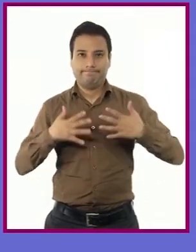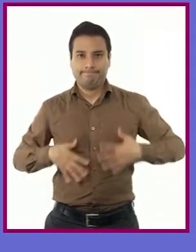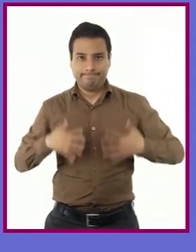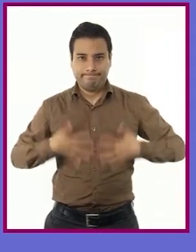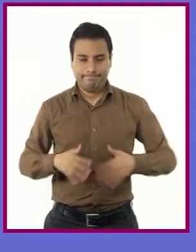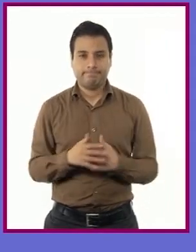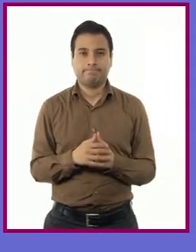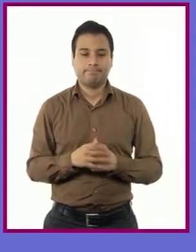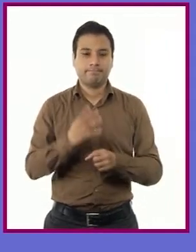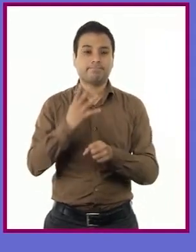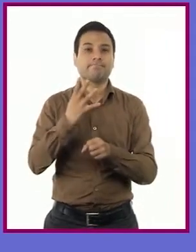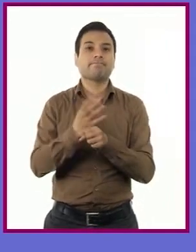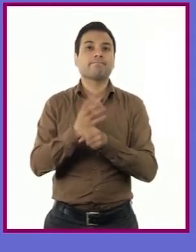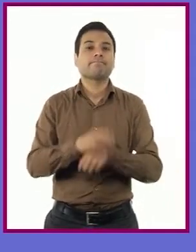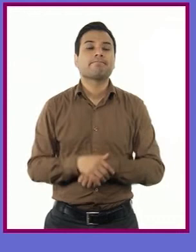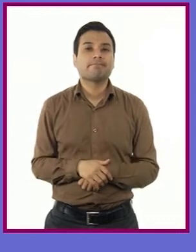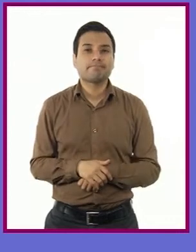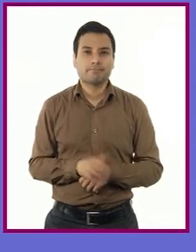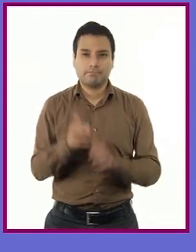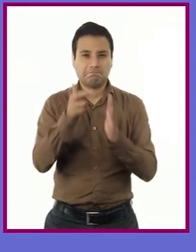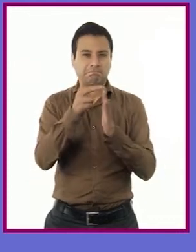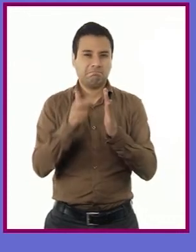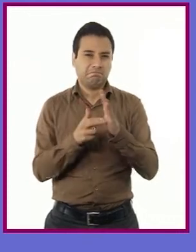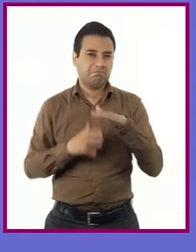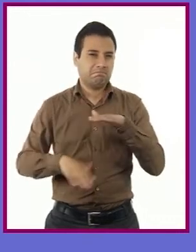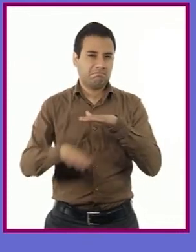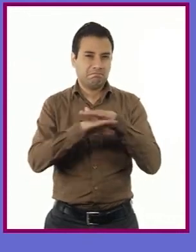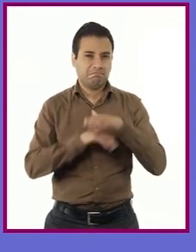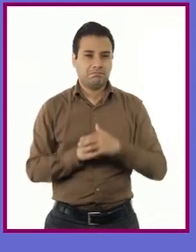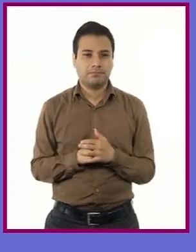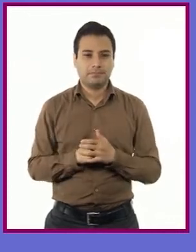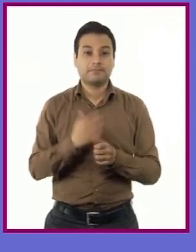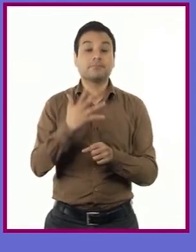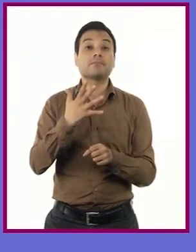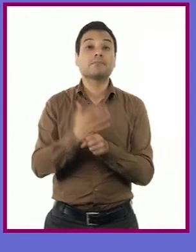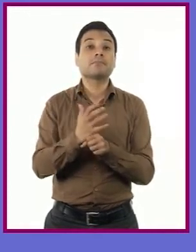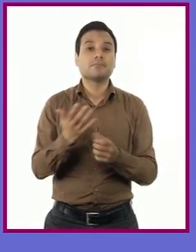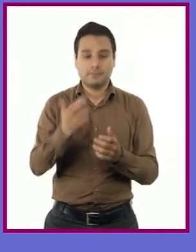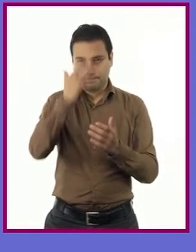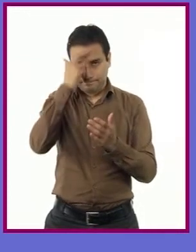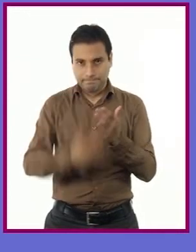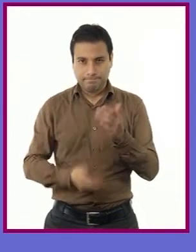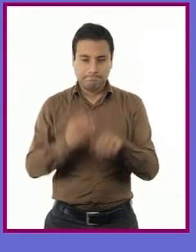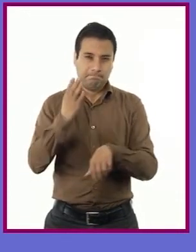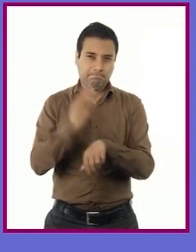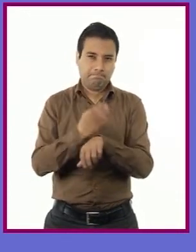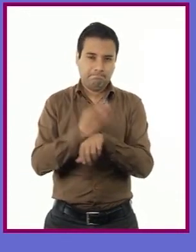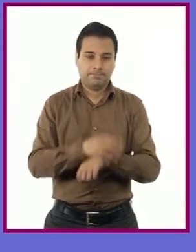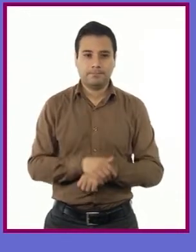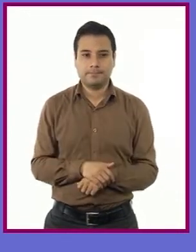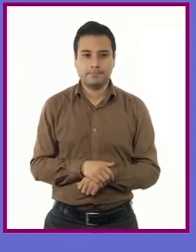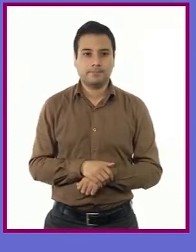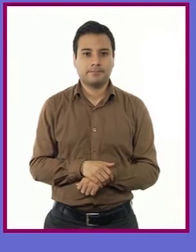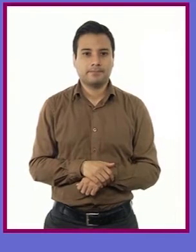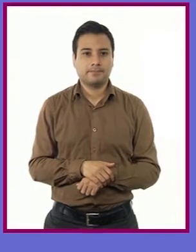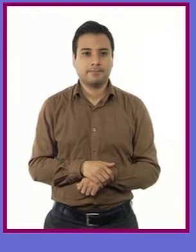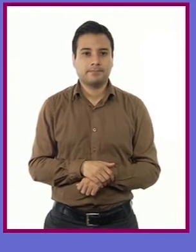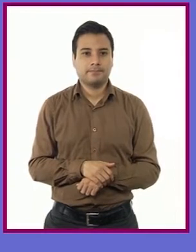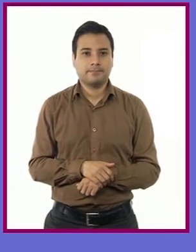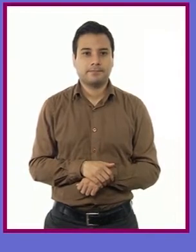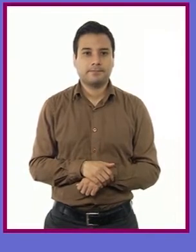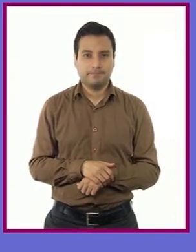En el cuarto se presentan las reglas básicas y en el quinto las faltas y sanciones. En la parte